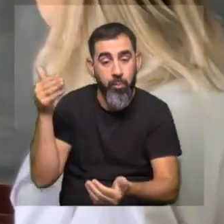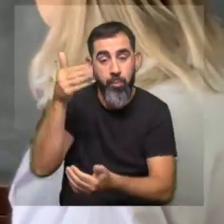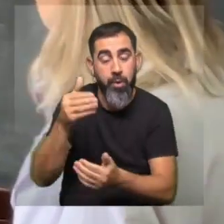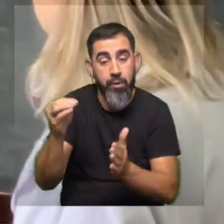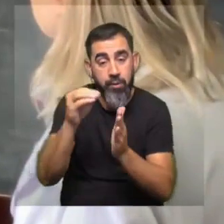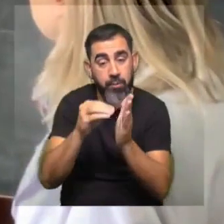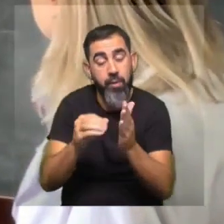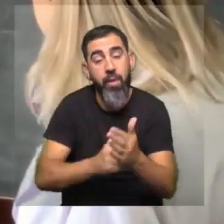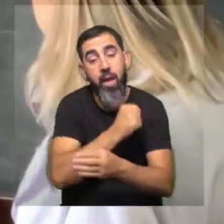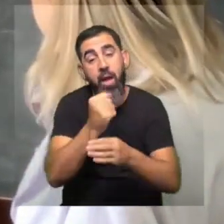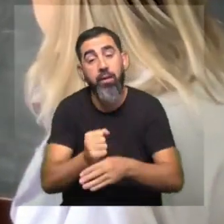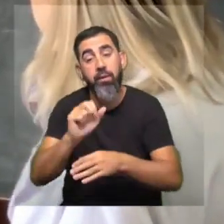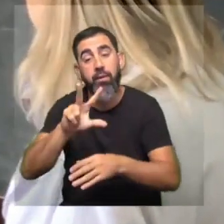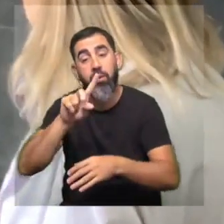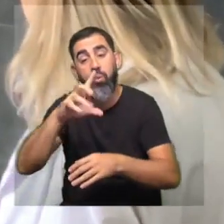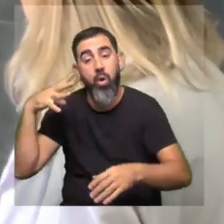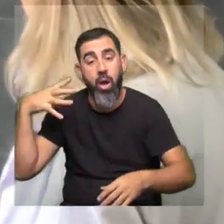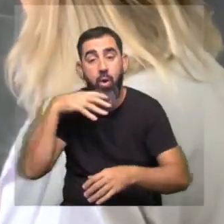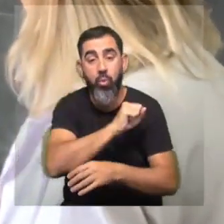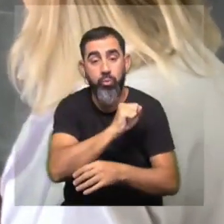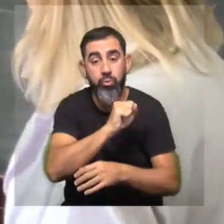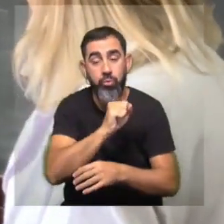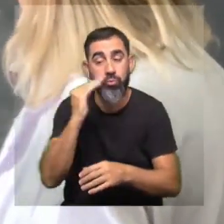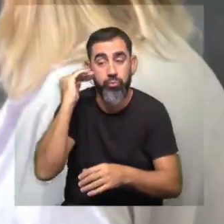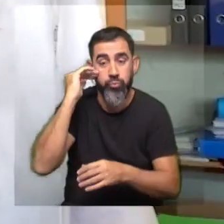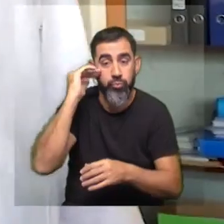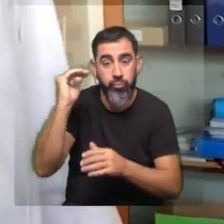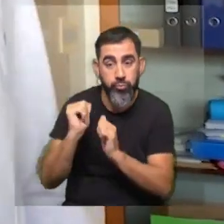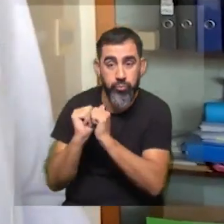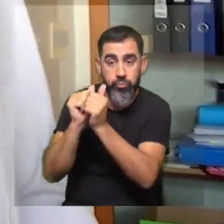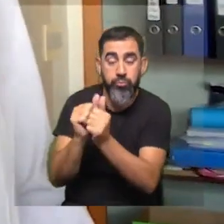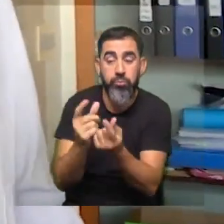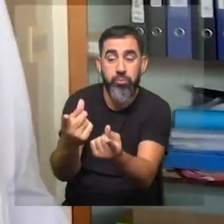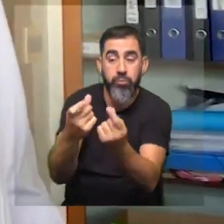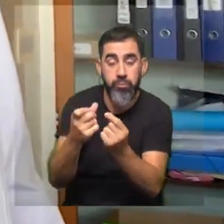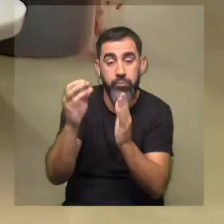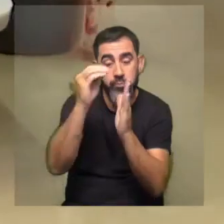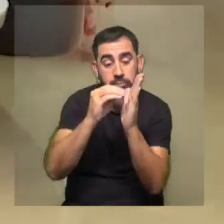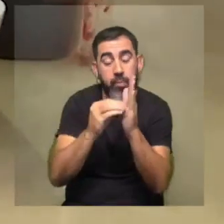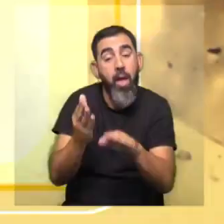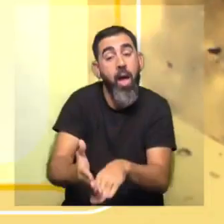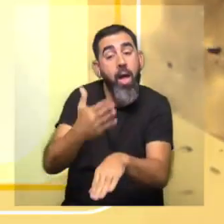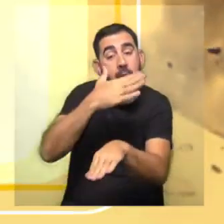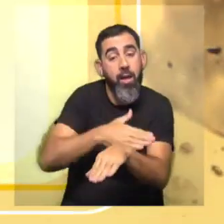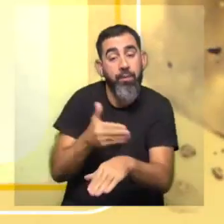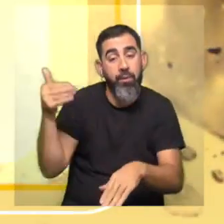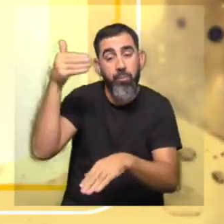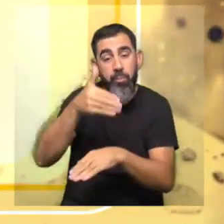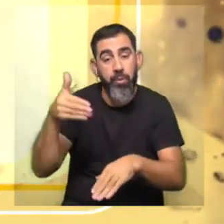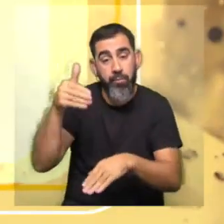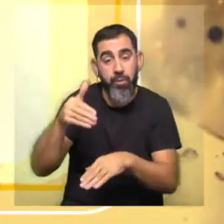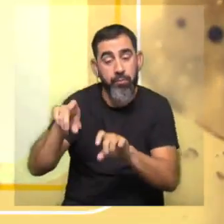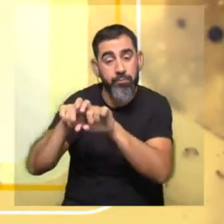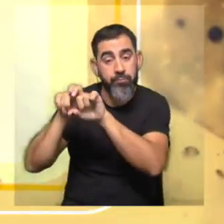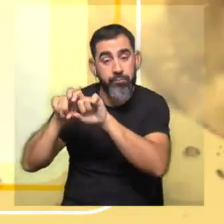hasta el 31 de agosto. Para los tutores es necesario registrarse antes de inscribir a los participantes.